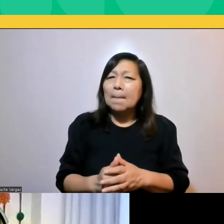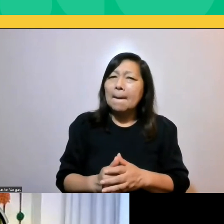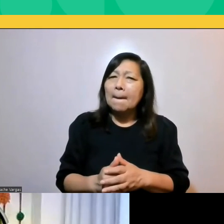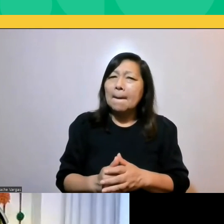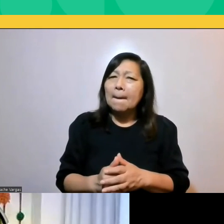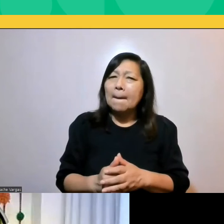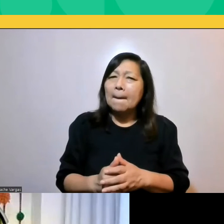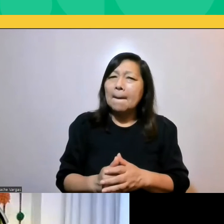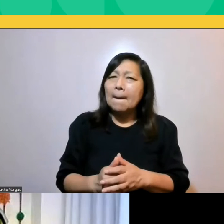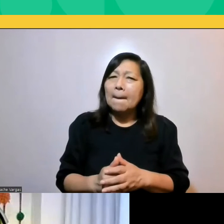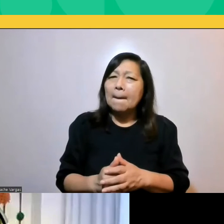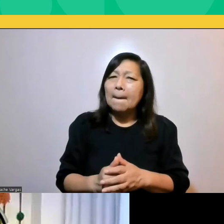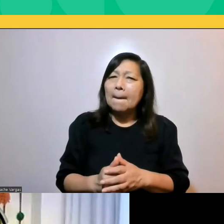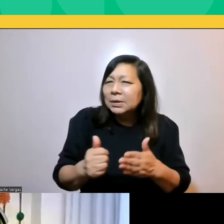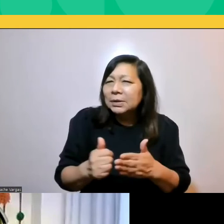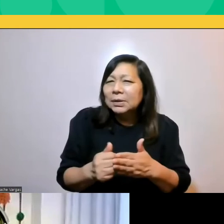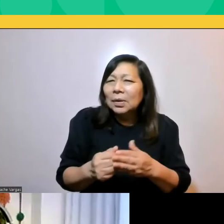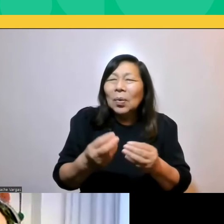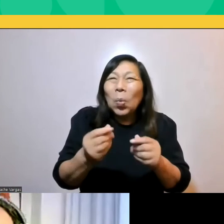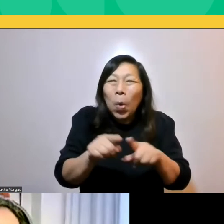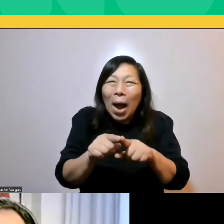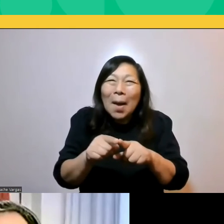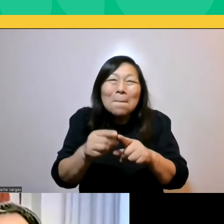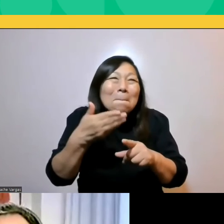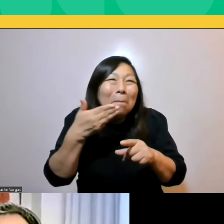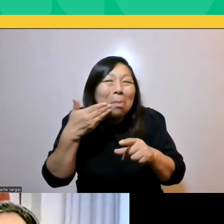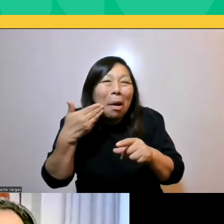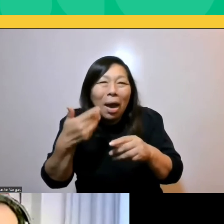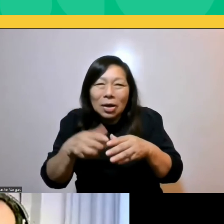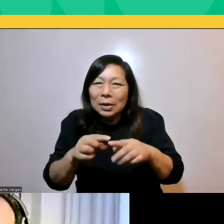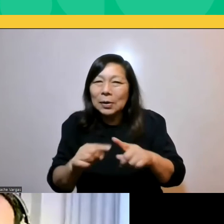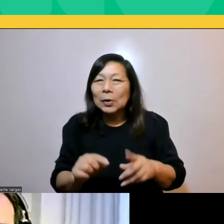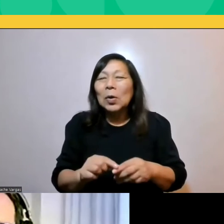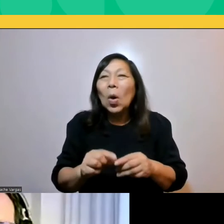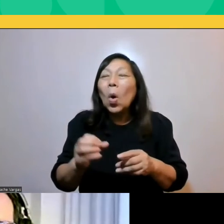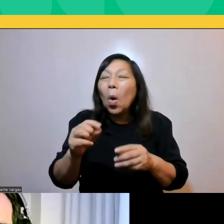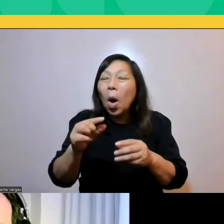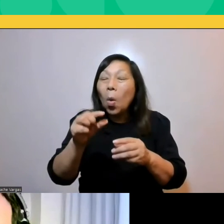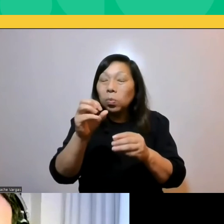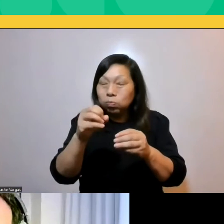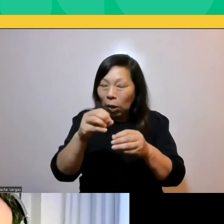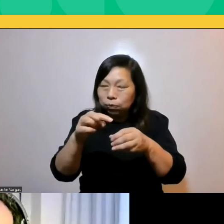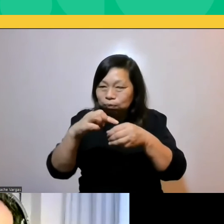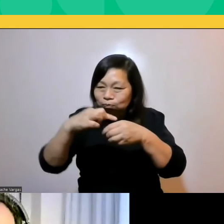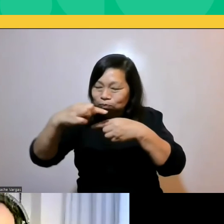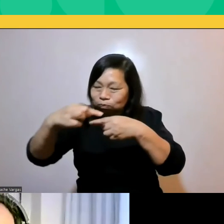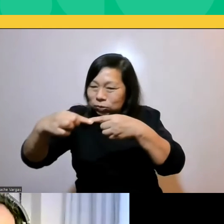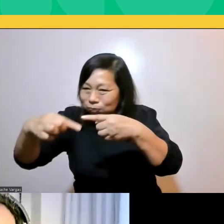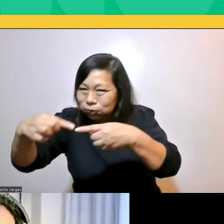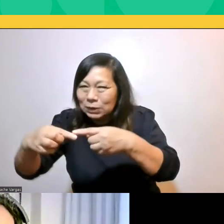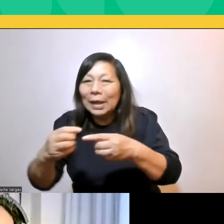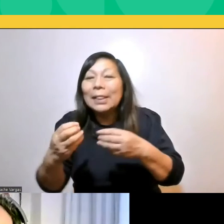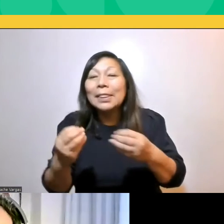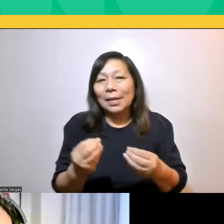Digamos, el no tener el flujo típico de clara de huevo no significa necesariamente que no estemos ovulando, pero el flujo vaginal normal